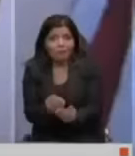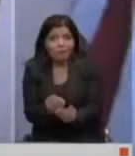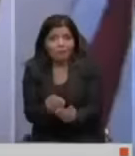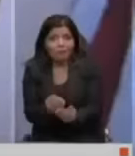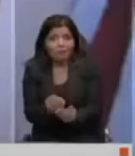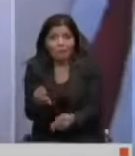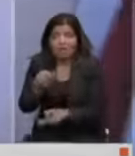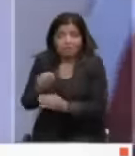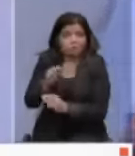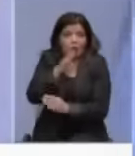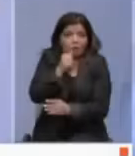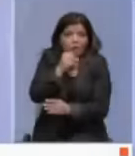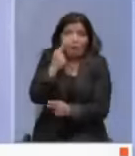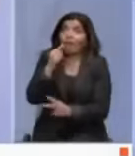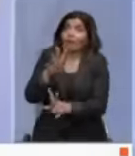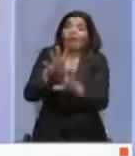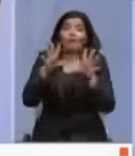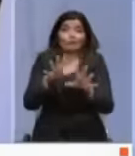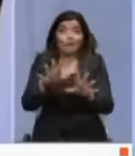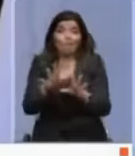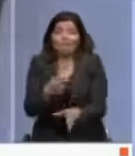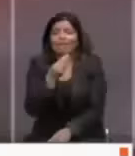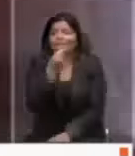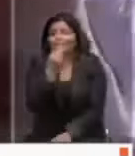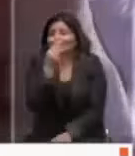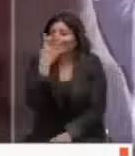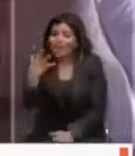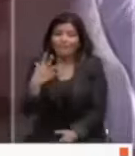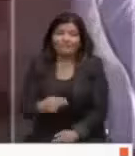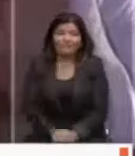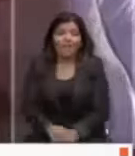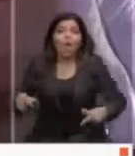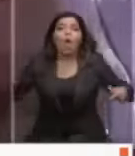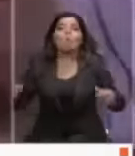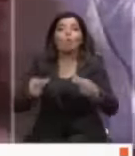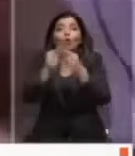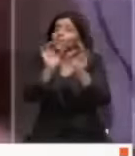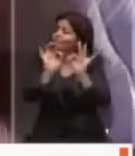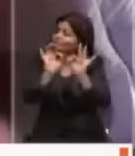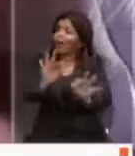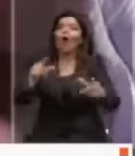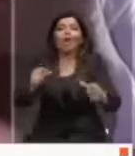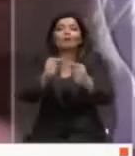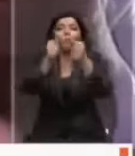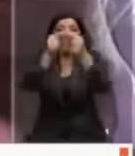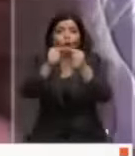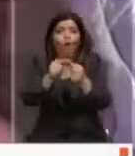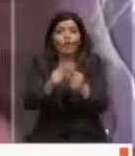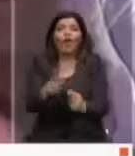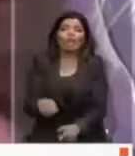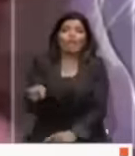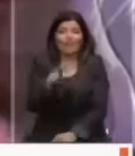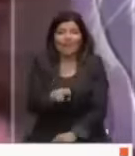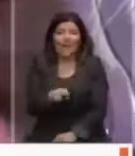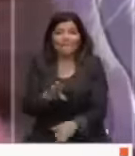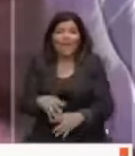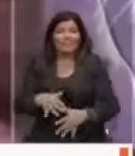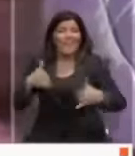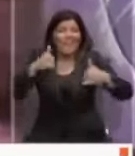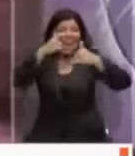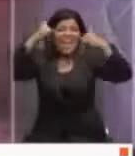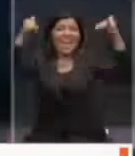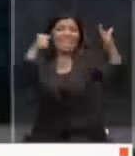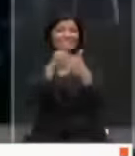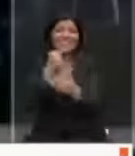Busca cámara que fue una linda noticia pucón es pucón y retoma esta Senda del jolgorio de